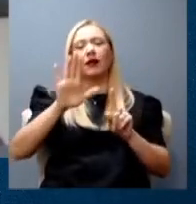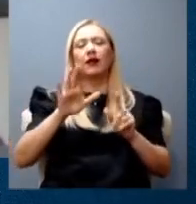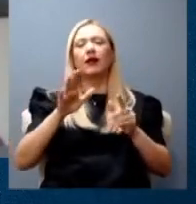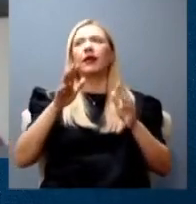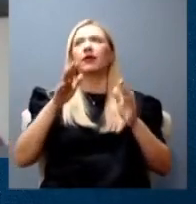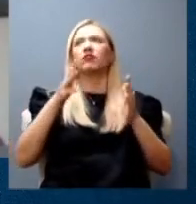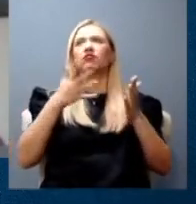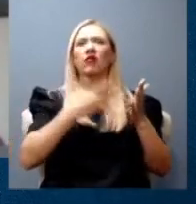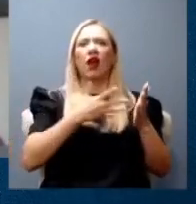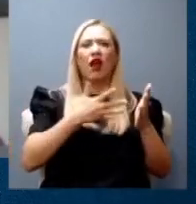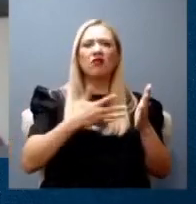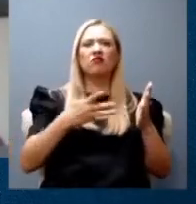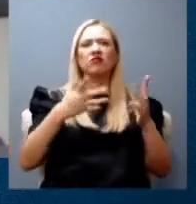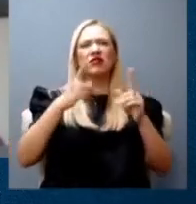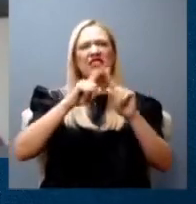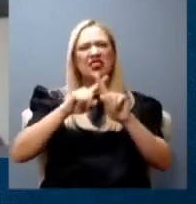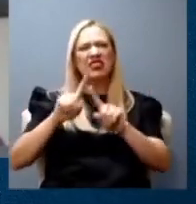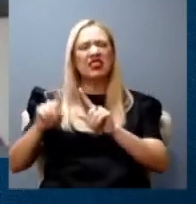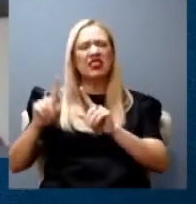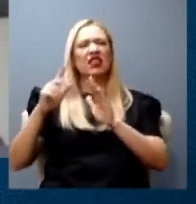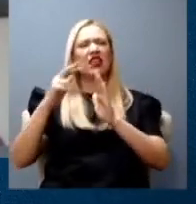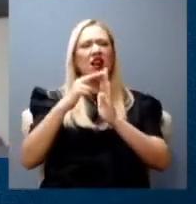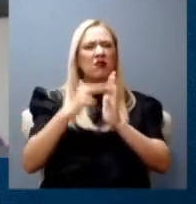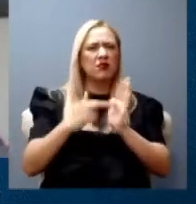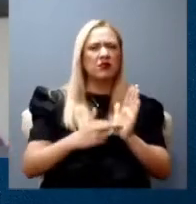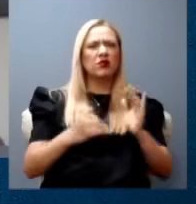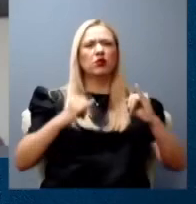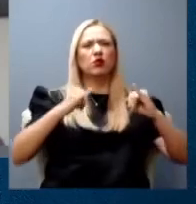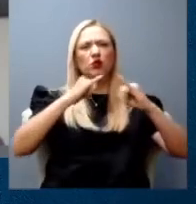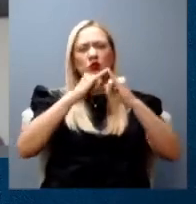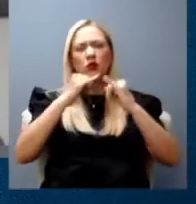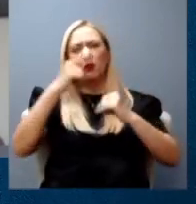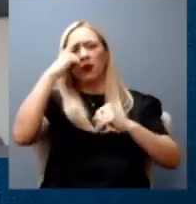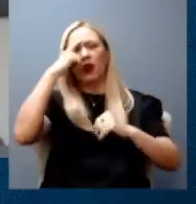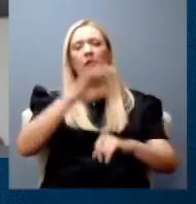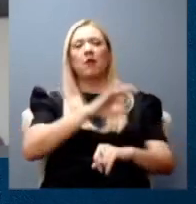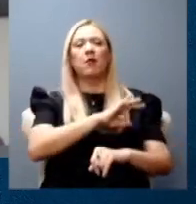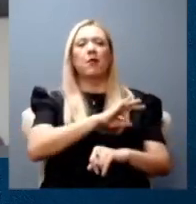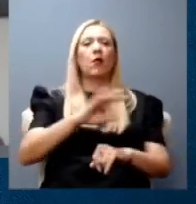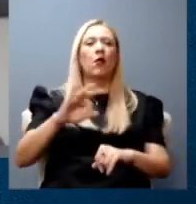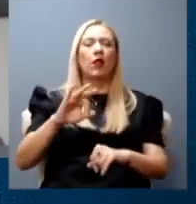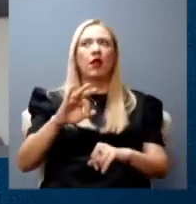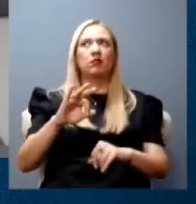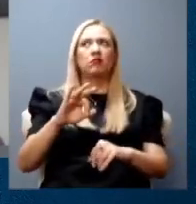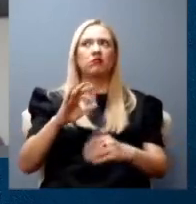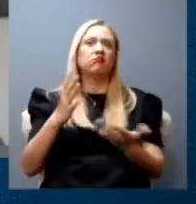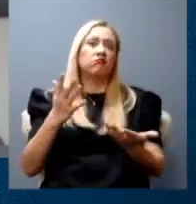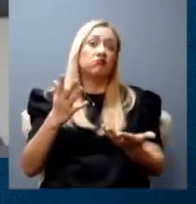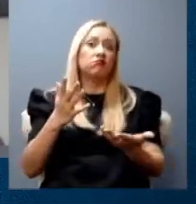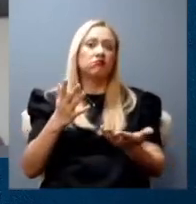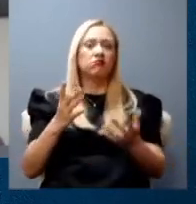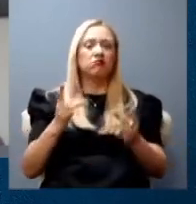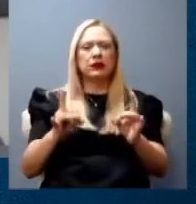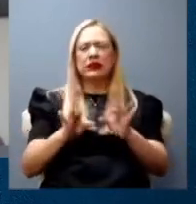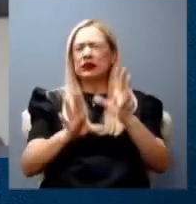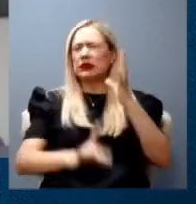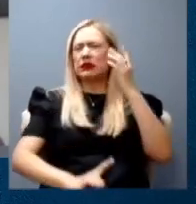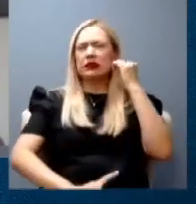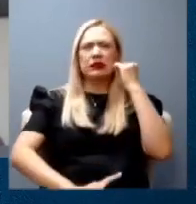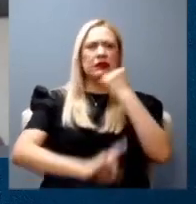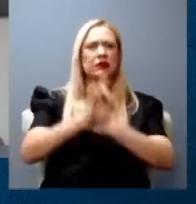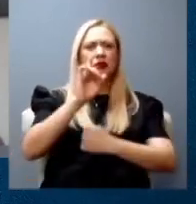mecanismos extraordinarios para poder enfrentar asimismo situaciones extraordinarias